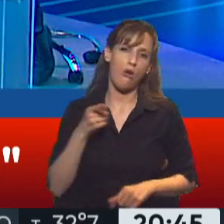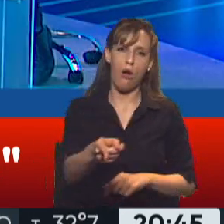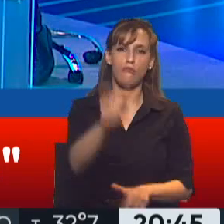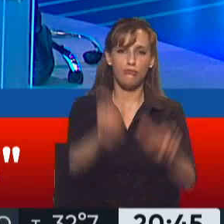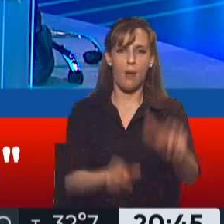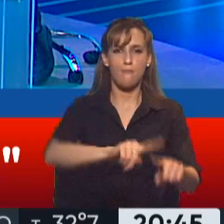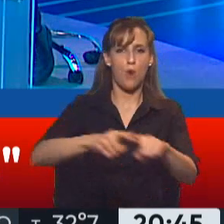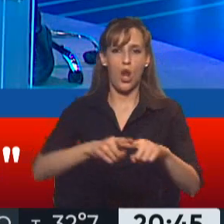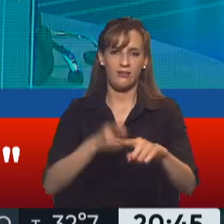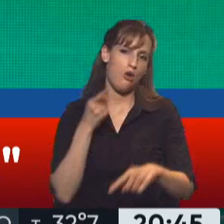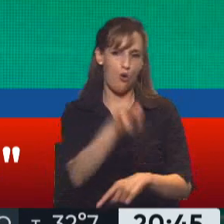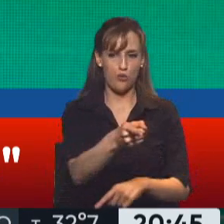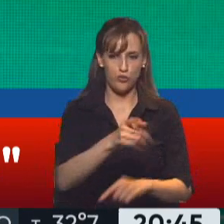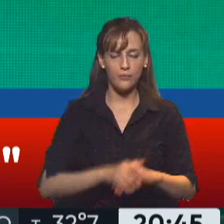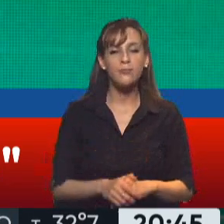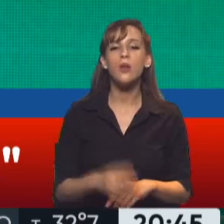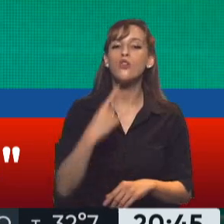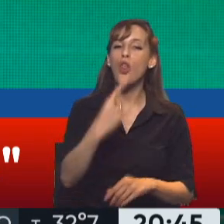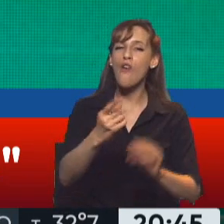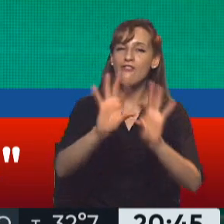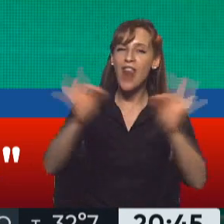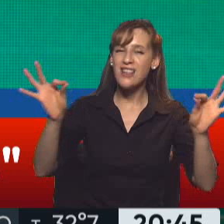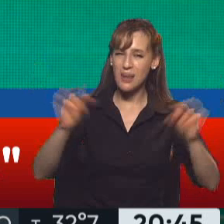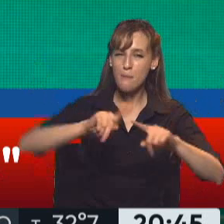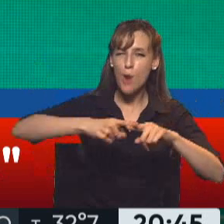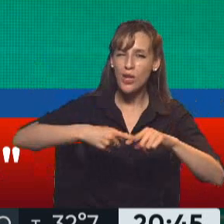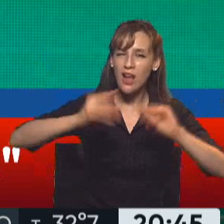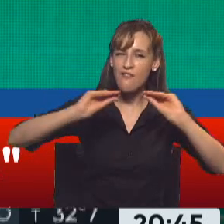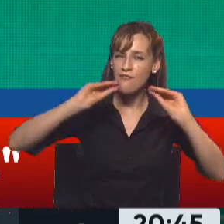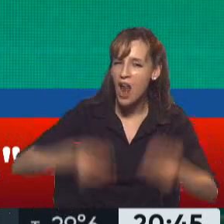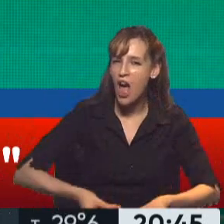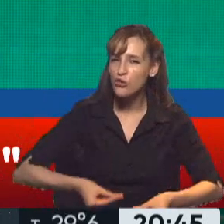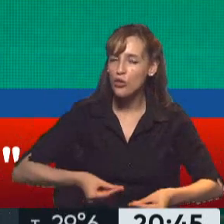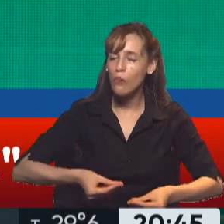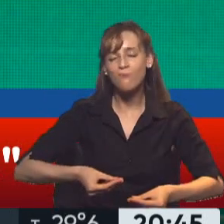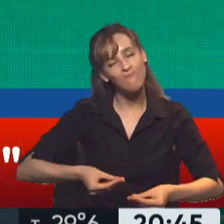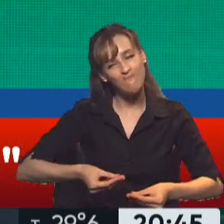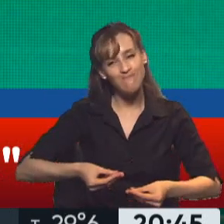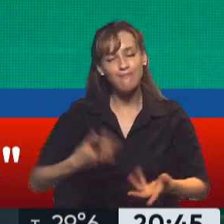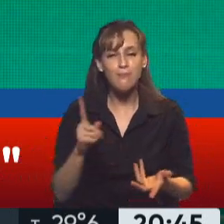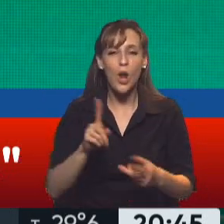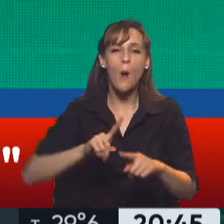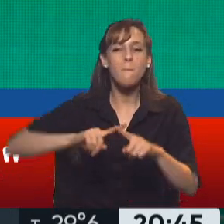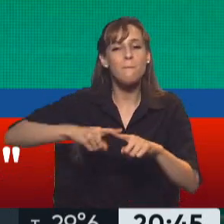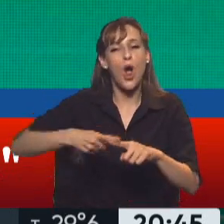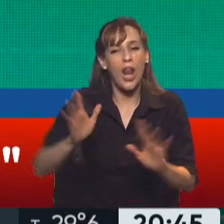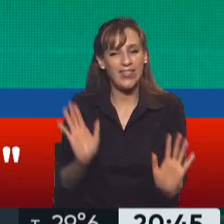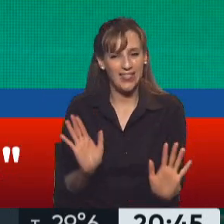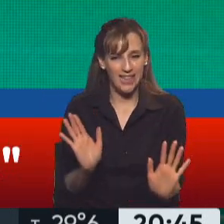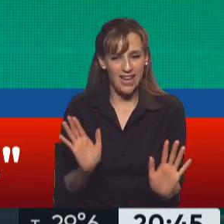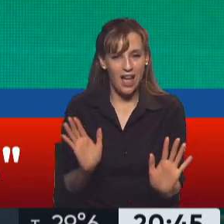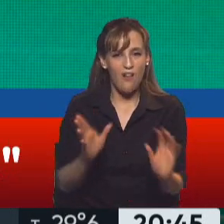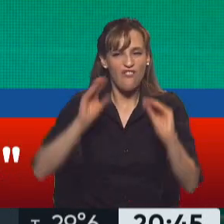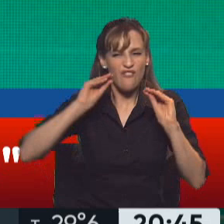Me quedo pensando, porque digo fracaso de la política y en realidad no, a ver, hay un tipo de política que se impone, claro. Los que están fracasando son